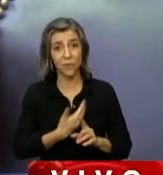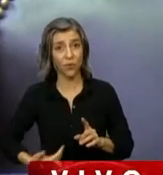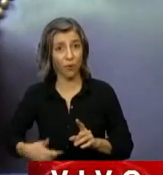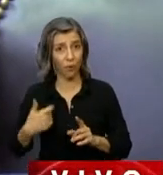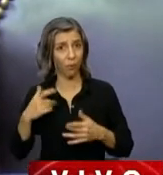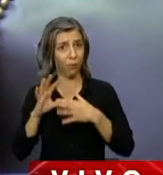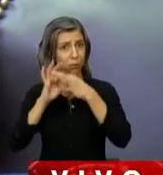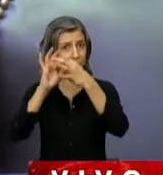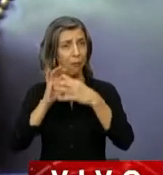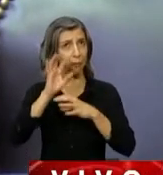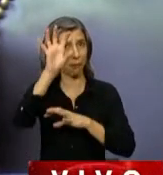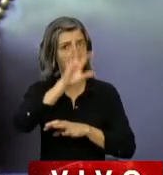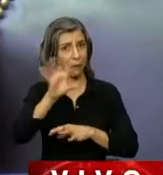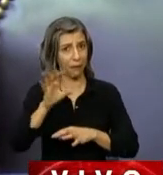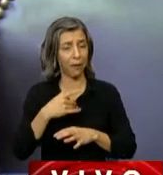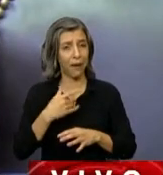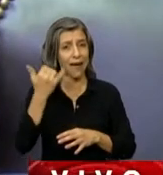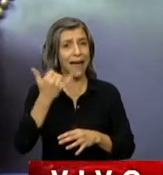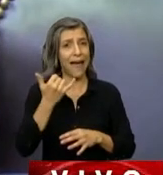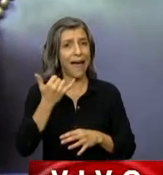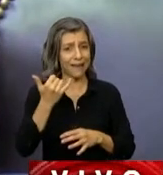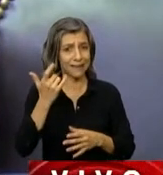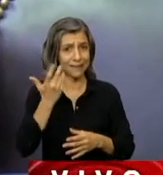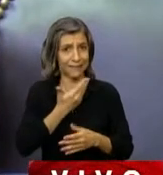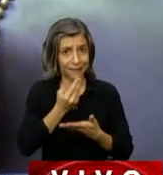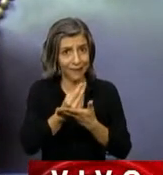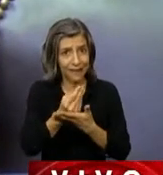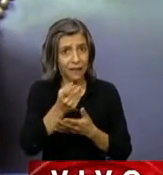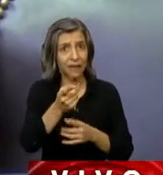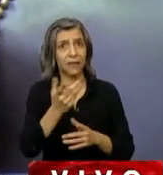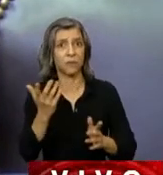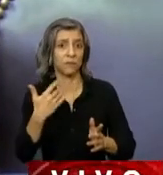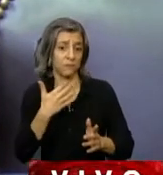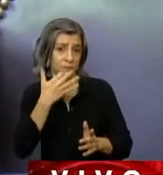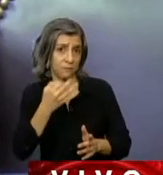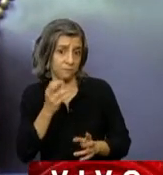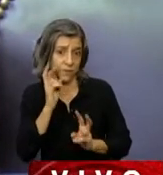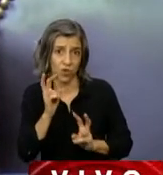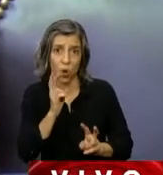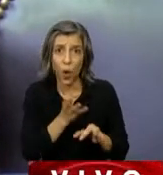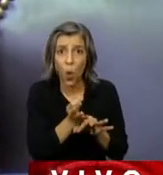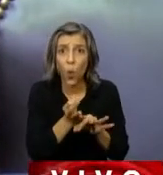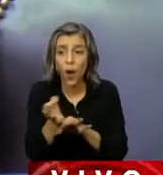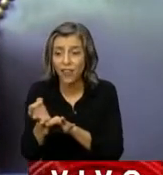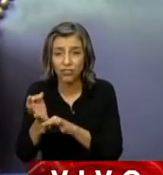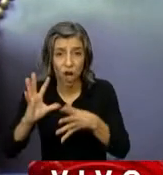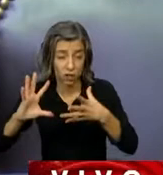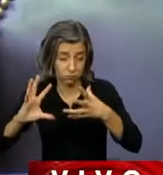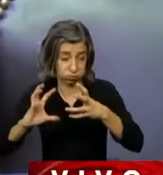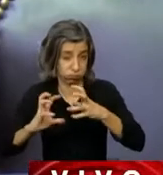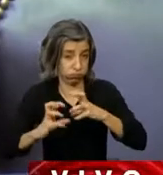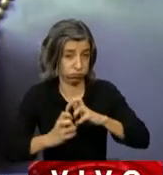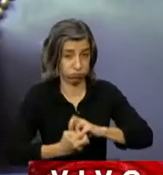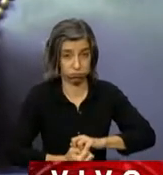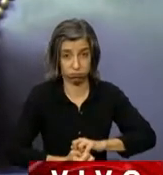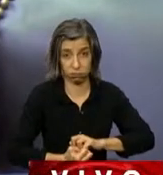Cámara están generando un verdadero desastre en la decadencia del nivel de la educación en la Argentina, entre